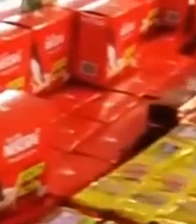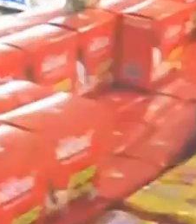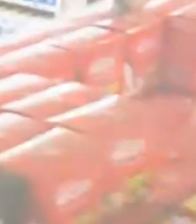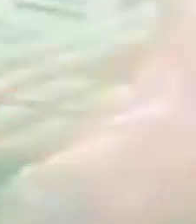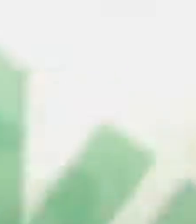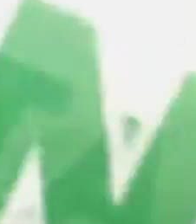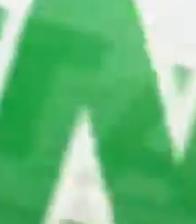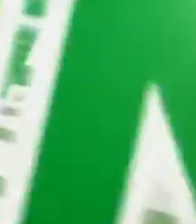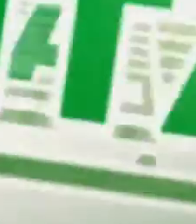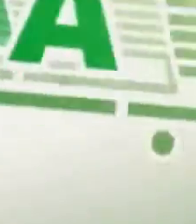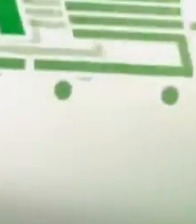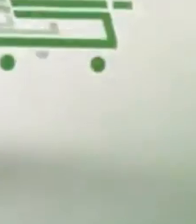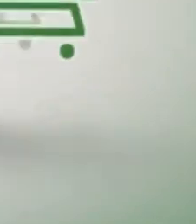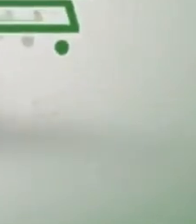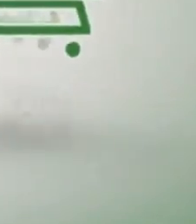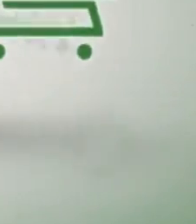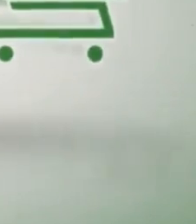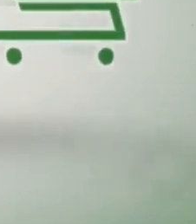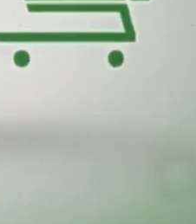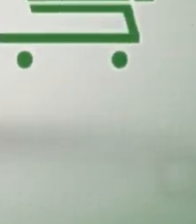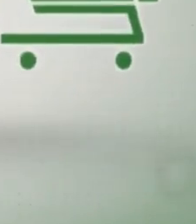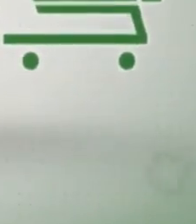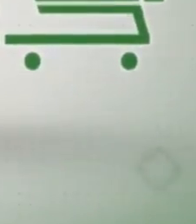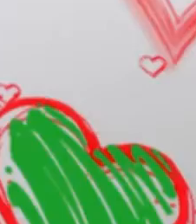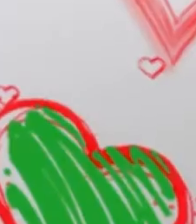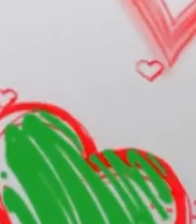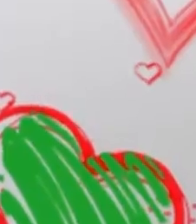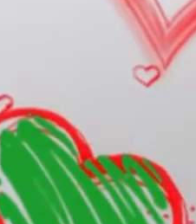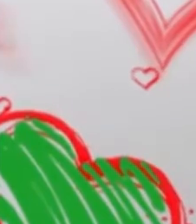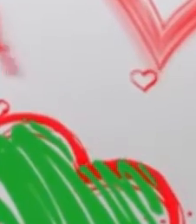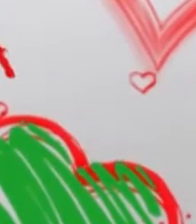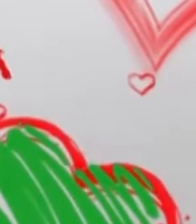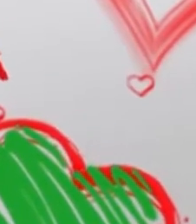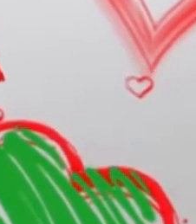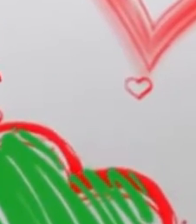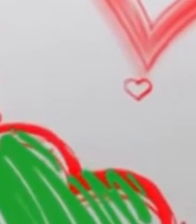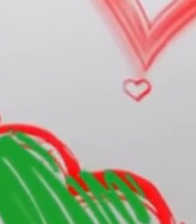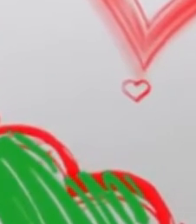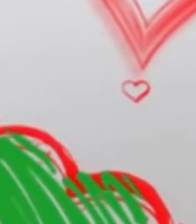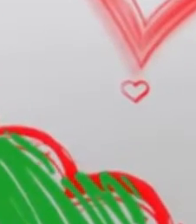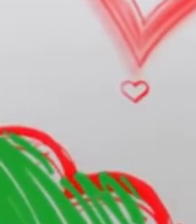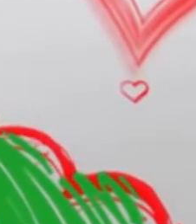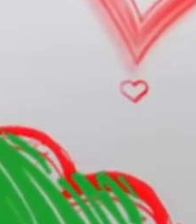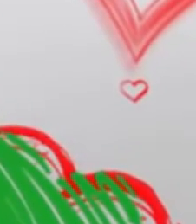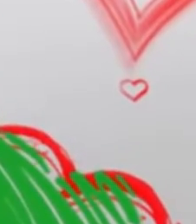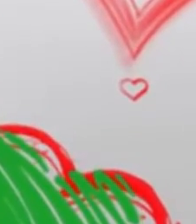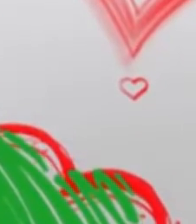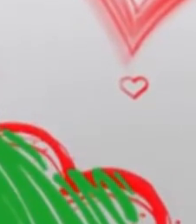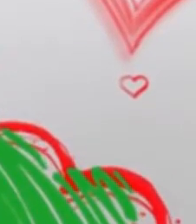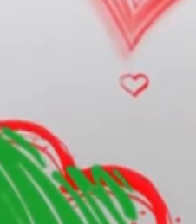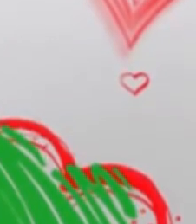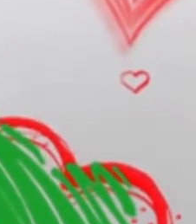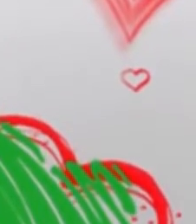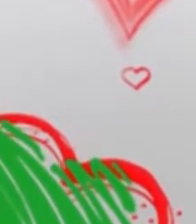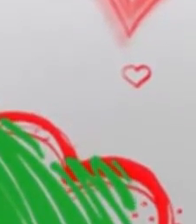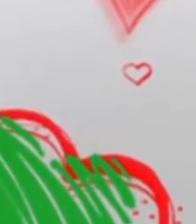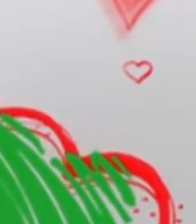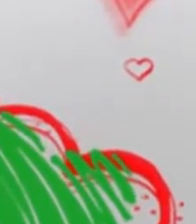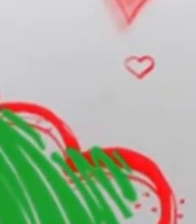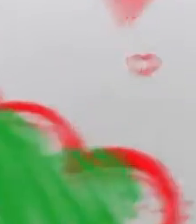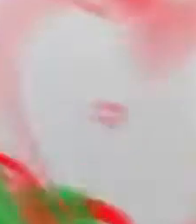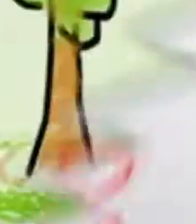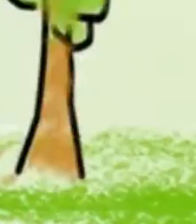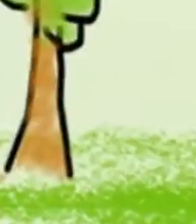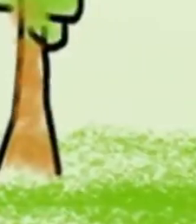Somos tu casa. Autoservicio La Quinta. ¡Qué bien! Aunque tengo solamente 5 baños en la